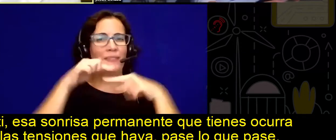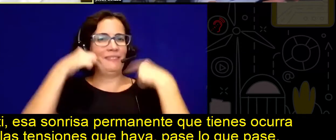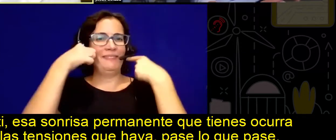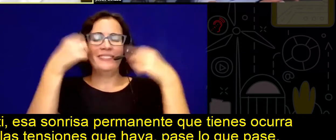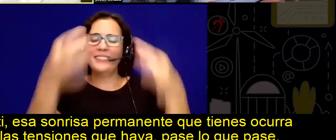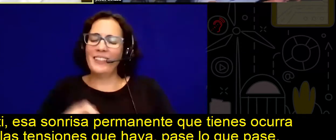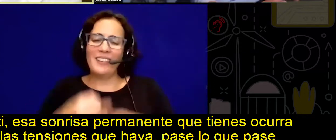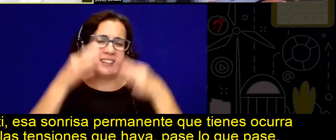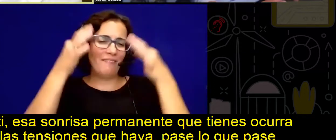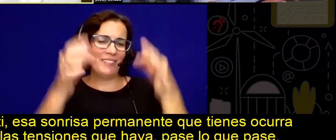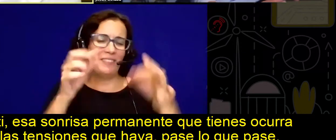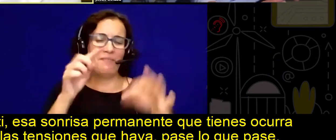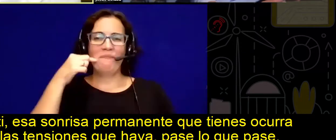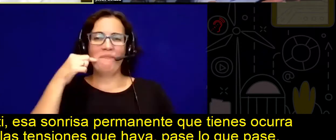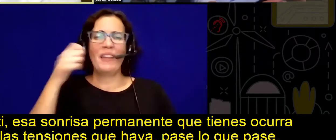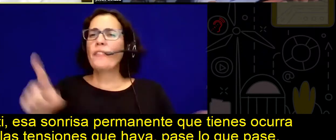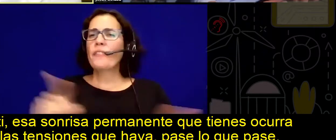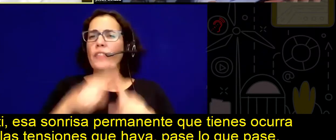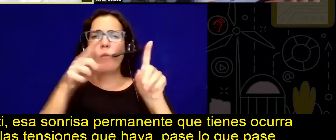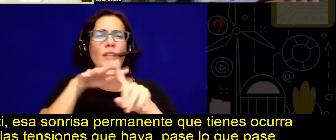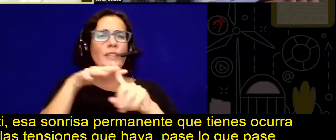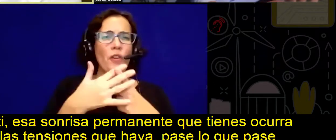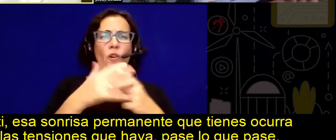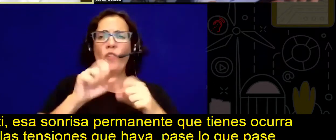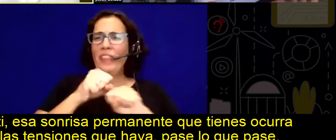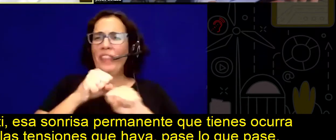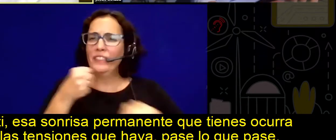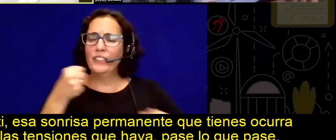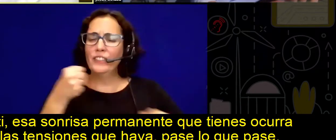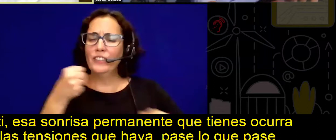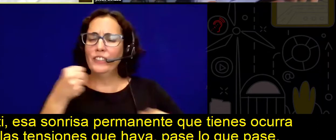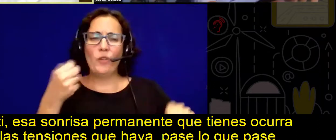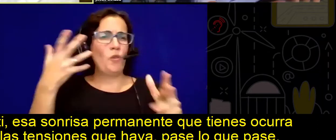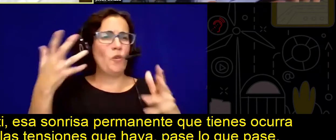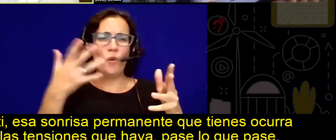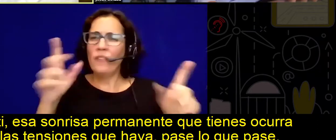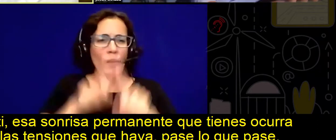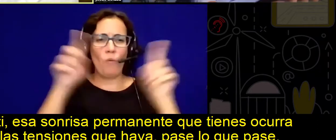tienes, ocurra lo que ocurra, las tensiones que haya, pase lo que pase, ¿no?